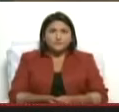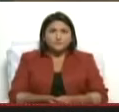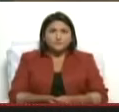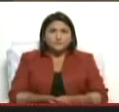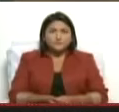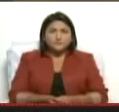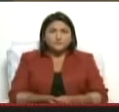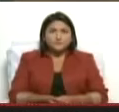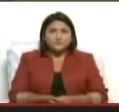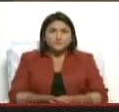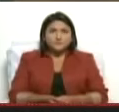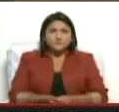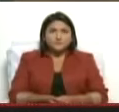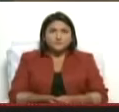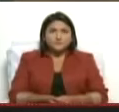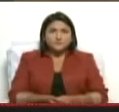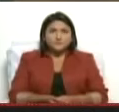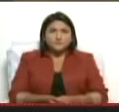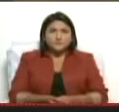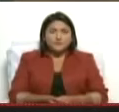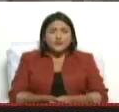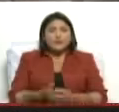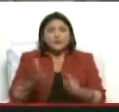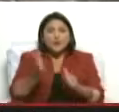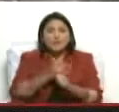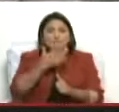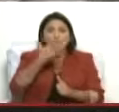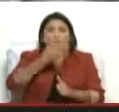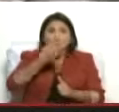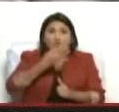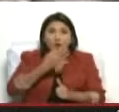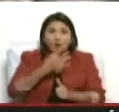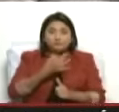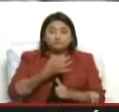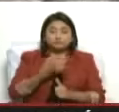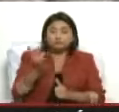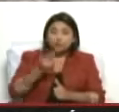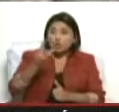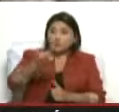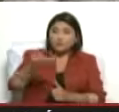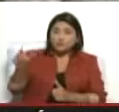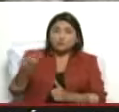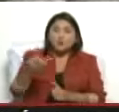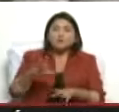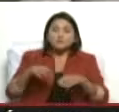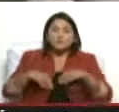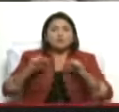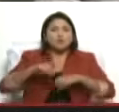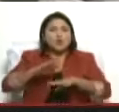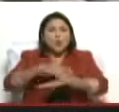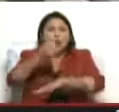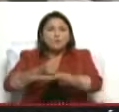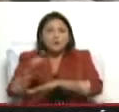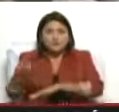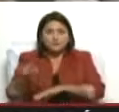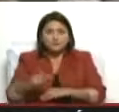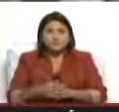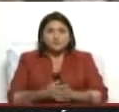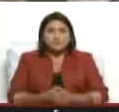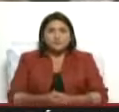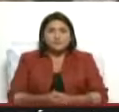esclareció este doble asesinato donde ellos delataron y asumieron su responsabilidad y luego el